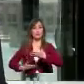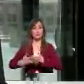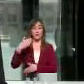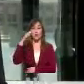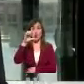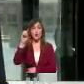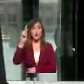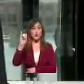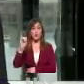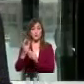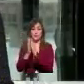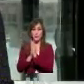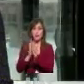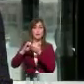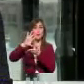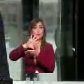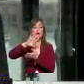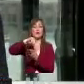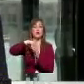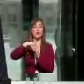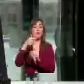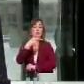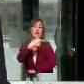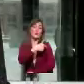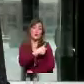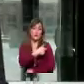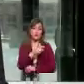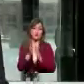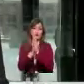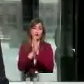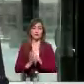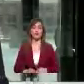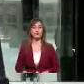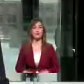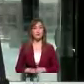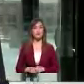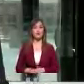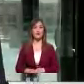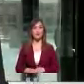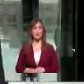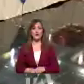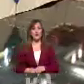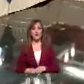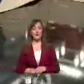la Asamblea Nacional sea incluida en el plan de vacunaciones. Tenemos preparado un reportaje, veamos.